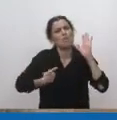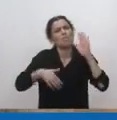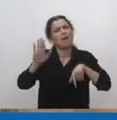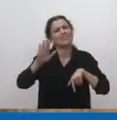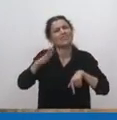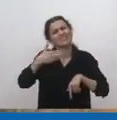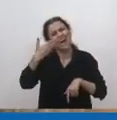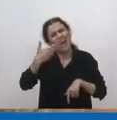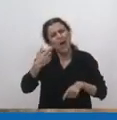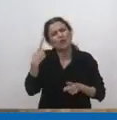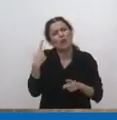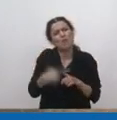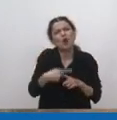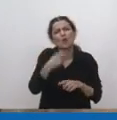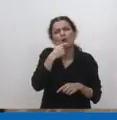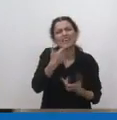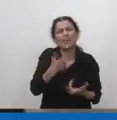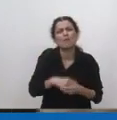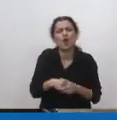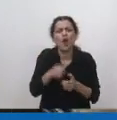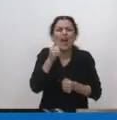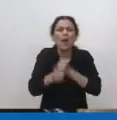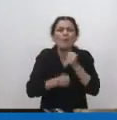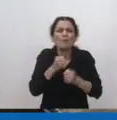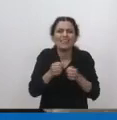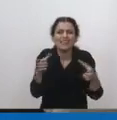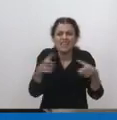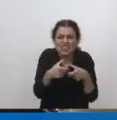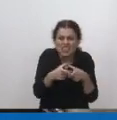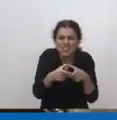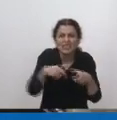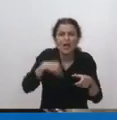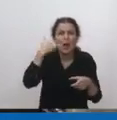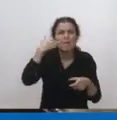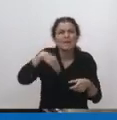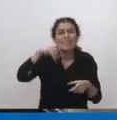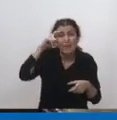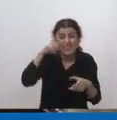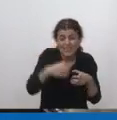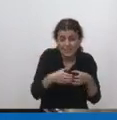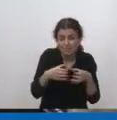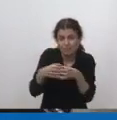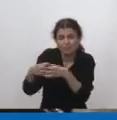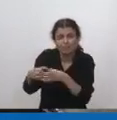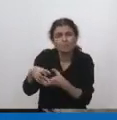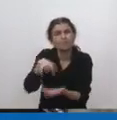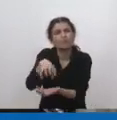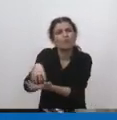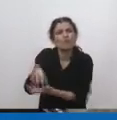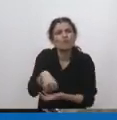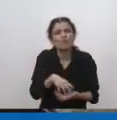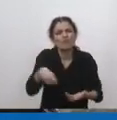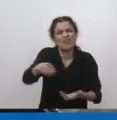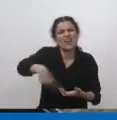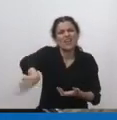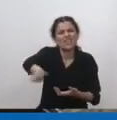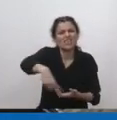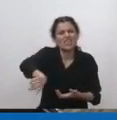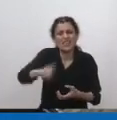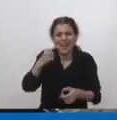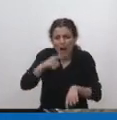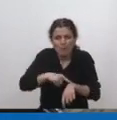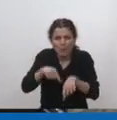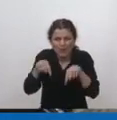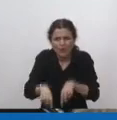específicamente al caso de las pequeñas empresas, de las pymes, que en este momento ya